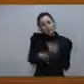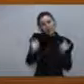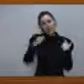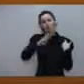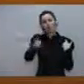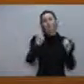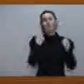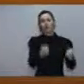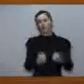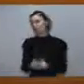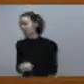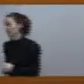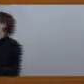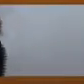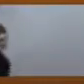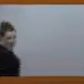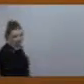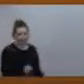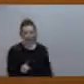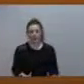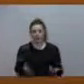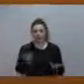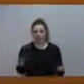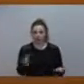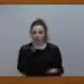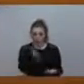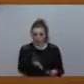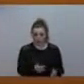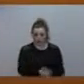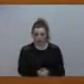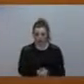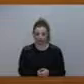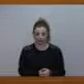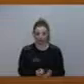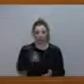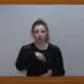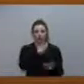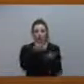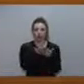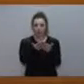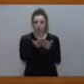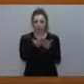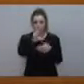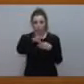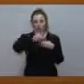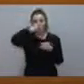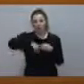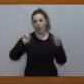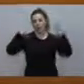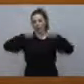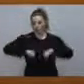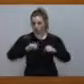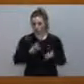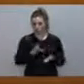grave, creemos, de este Gobierno. Por tanto, nosotros hemos enmendado, hoy hemos llegado a acuerdos